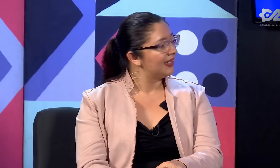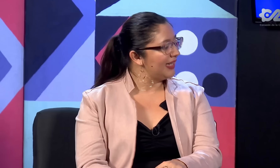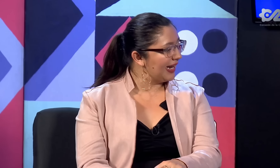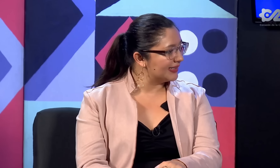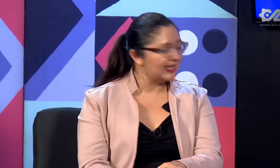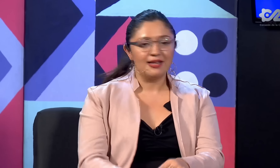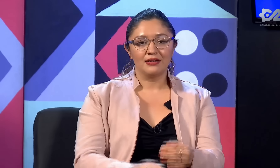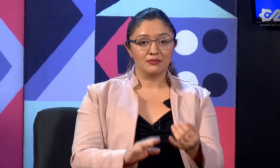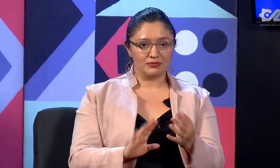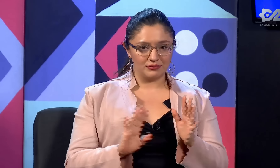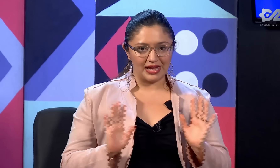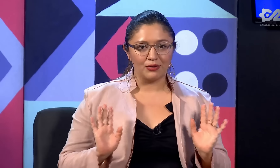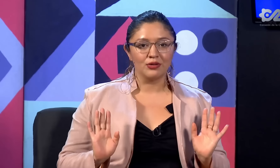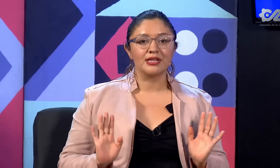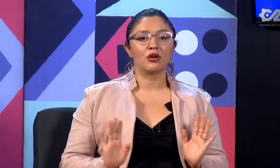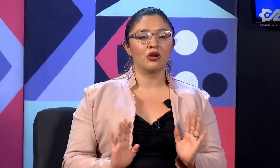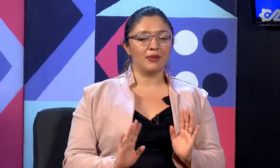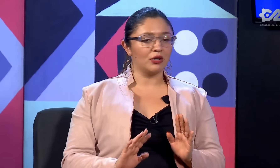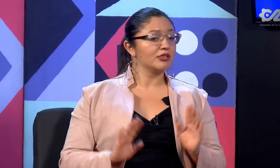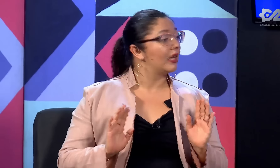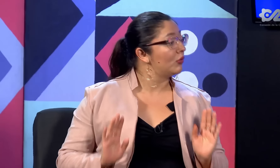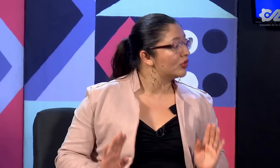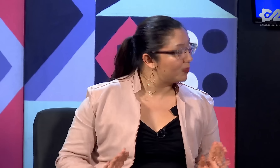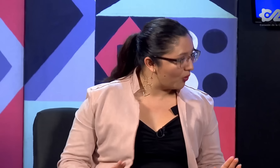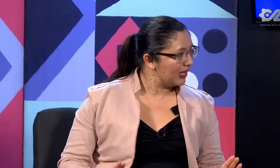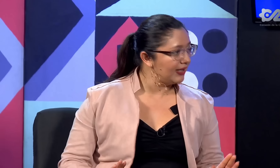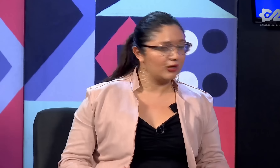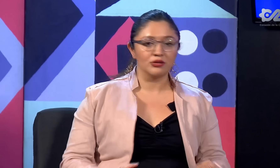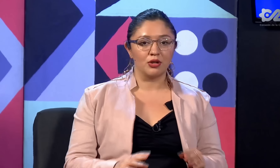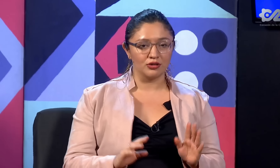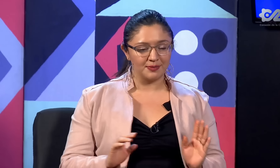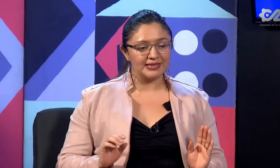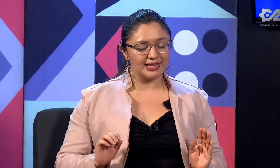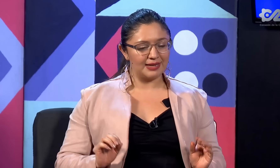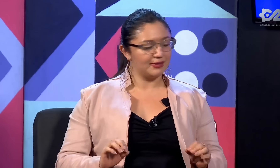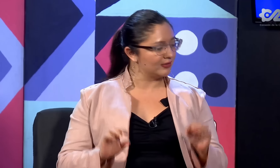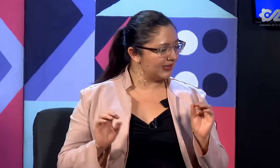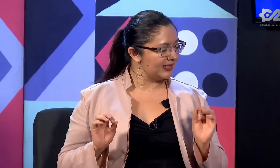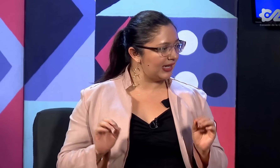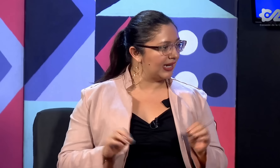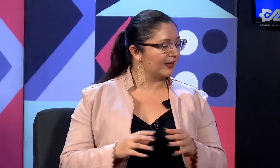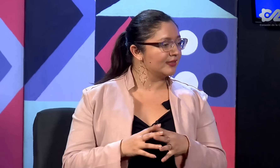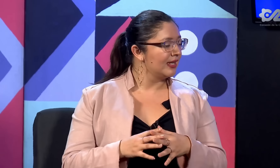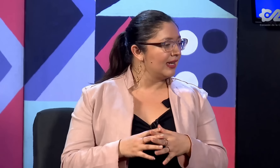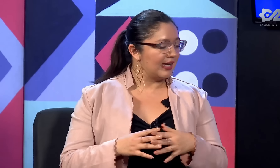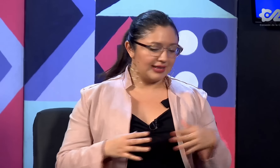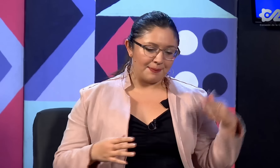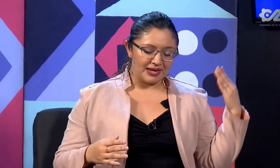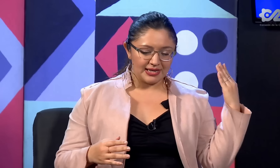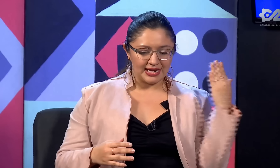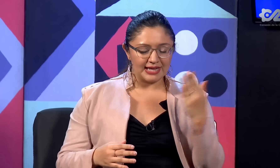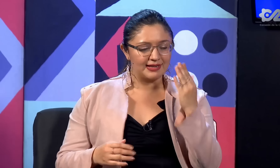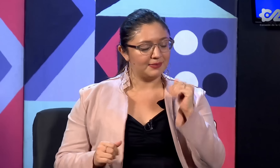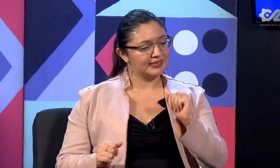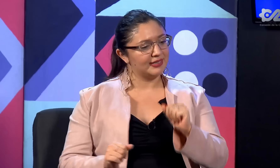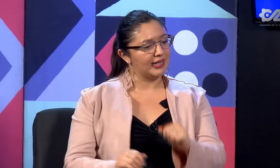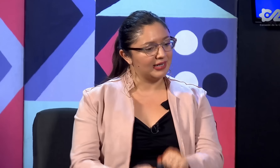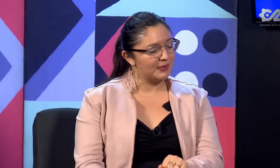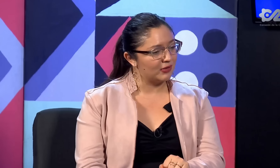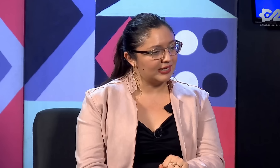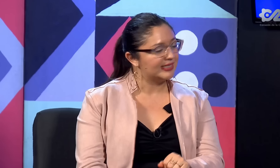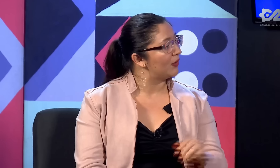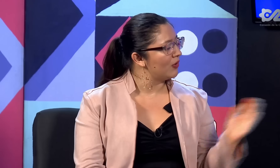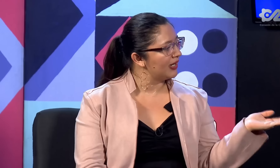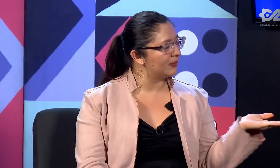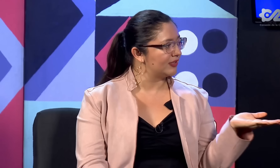detrás, dígase algunos económicos, algunos políticos, los más graves, los más delicados, que también ya atraviesan el